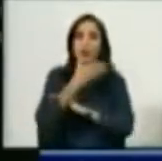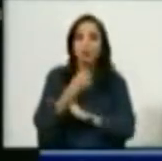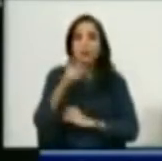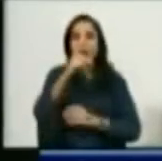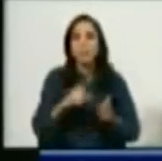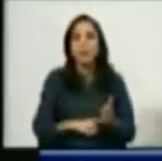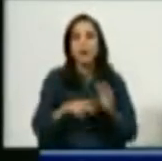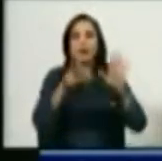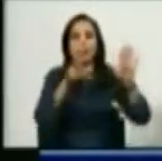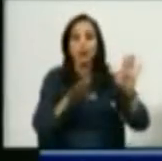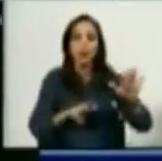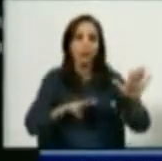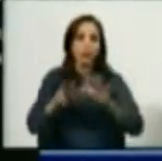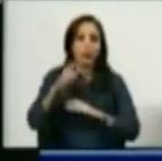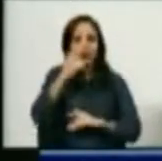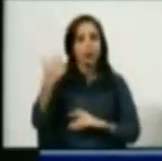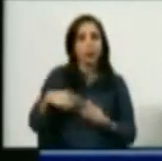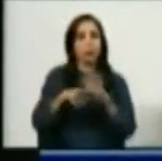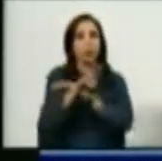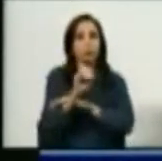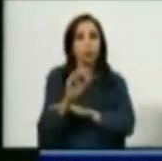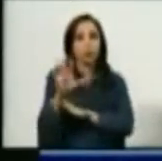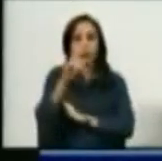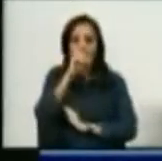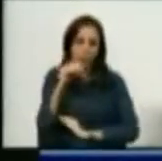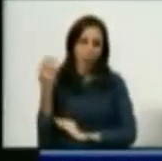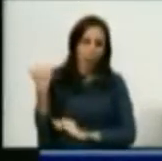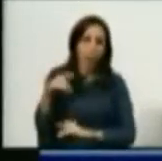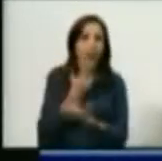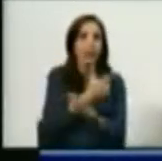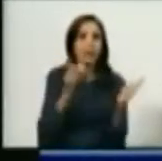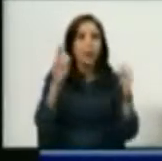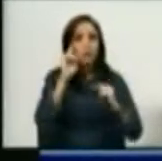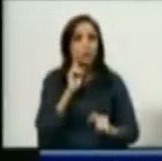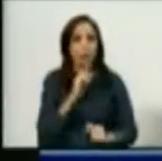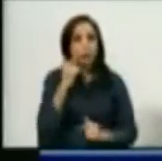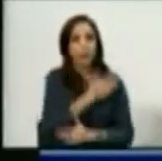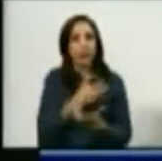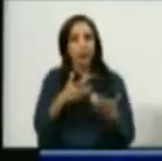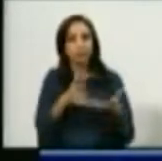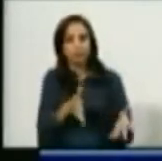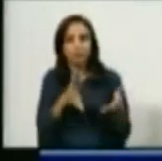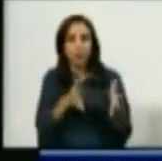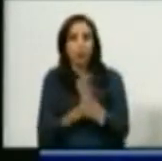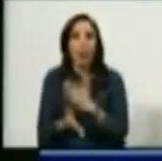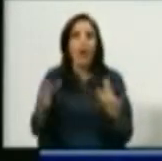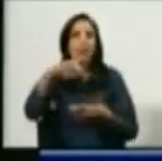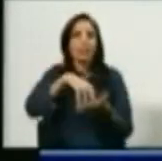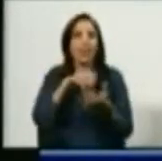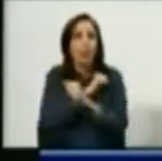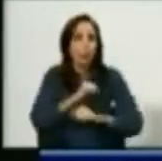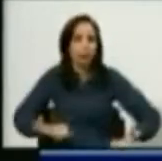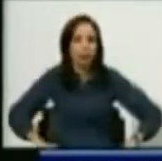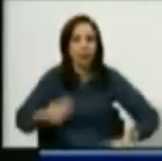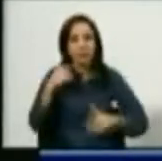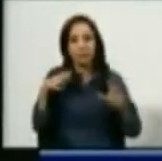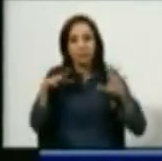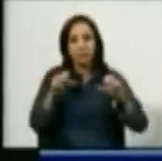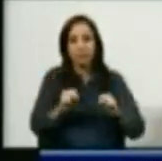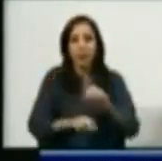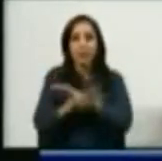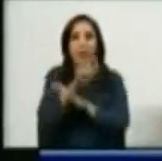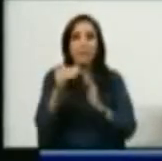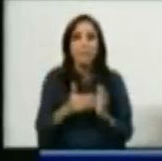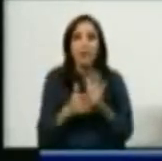1813 hace 25 años El libertador Simón Bolívar venció a Braulio estado portuguesa A un ejército de cerca de tres mil quinientos